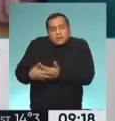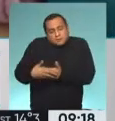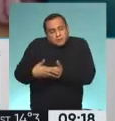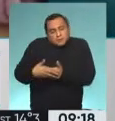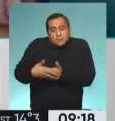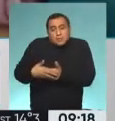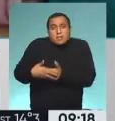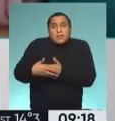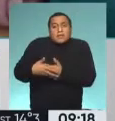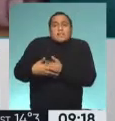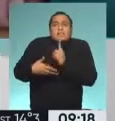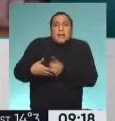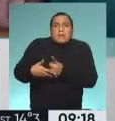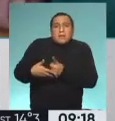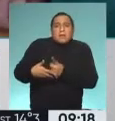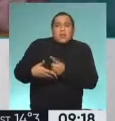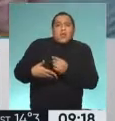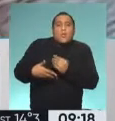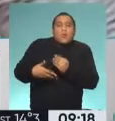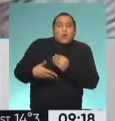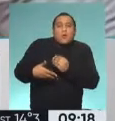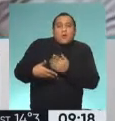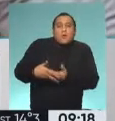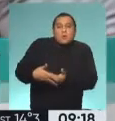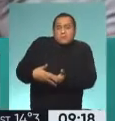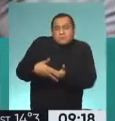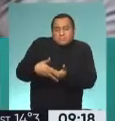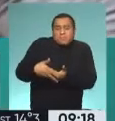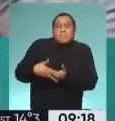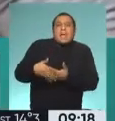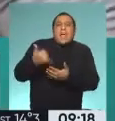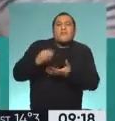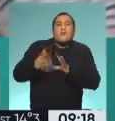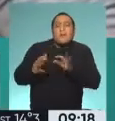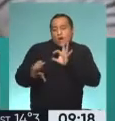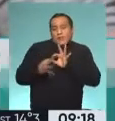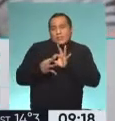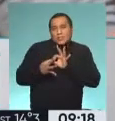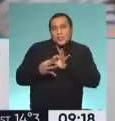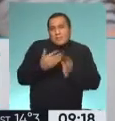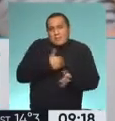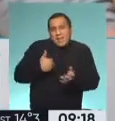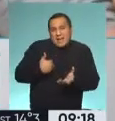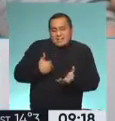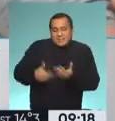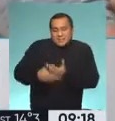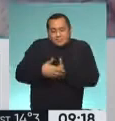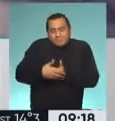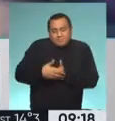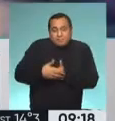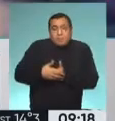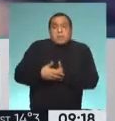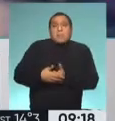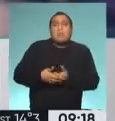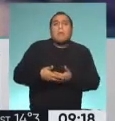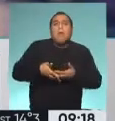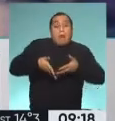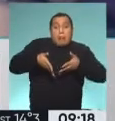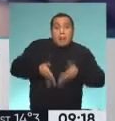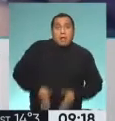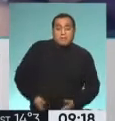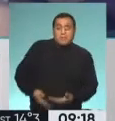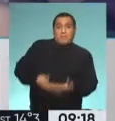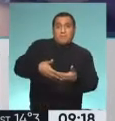todos sus instintos primitivos con los que nacemos todos los humanos. Incluso si uno deja un recién nacido